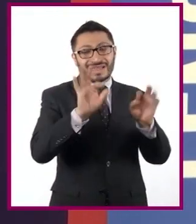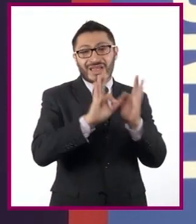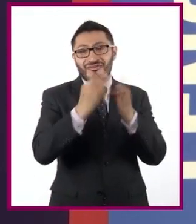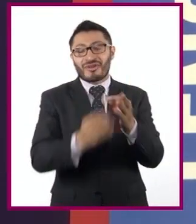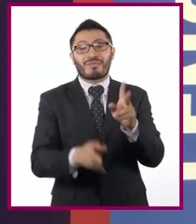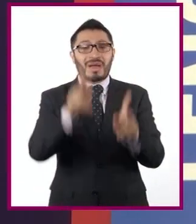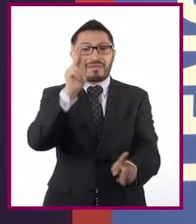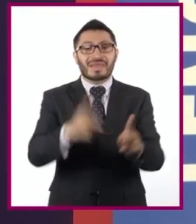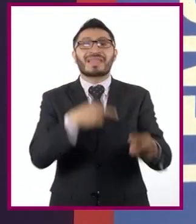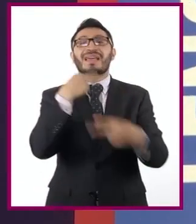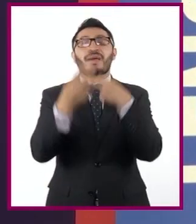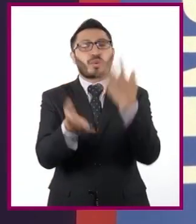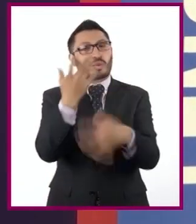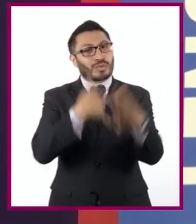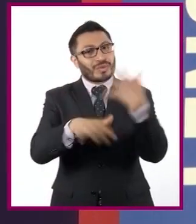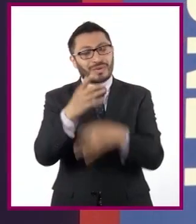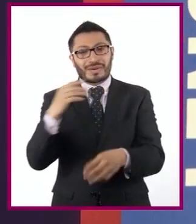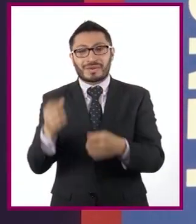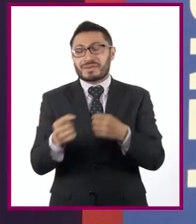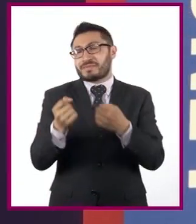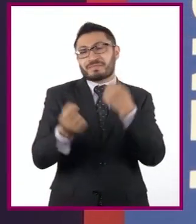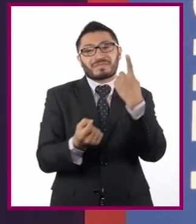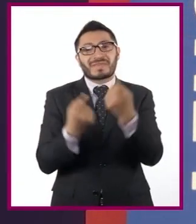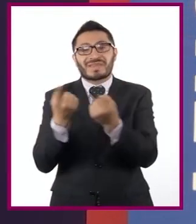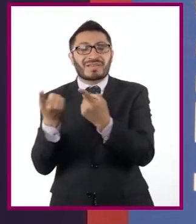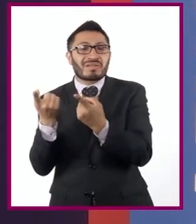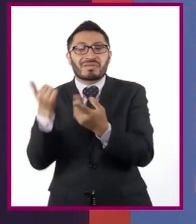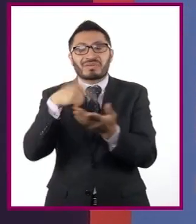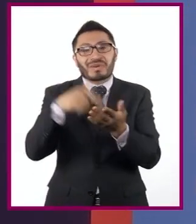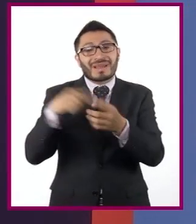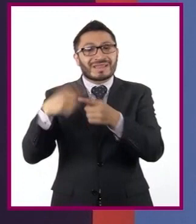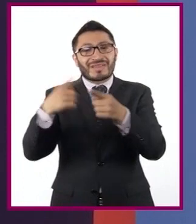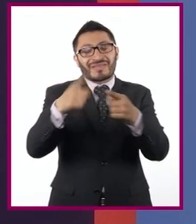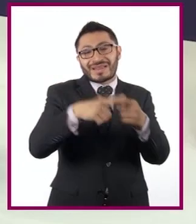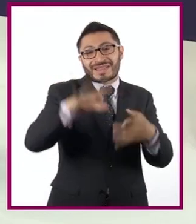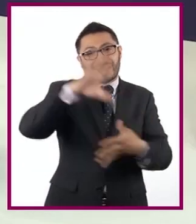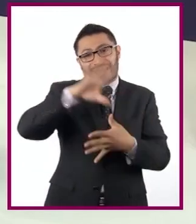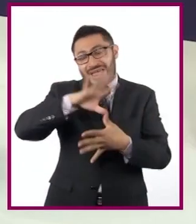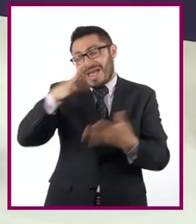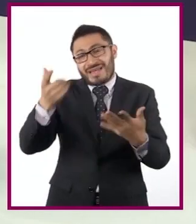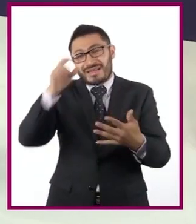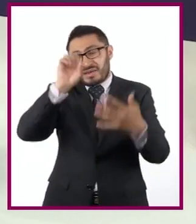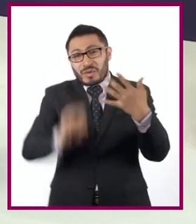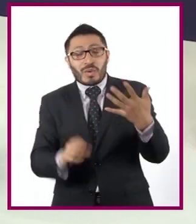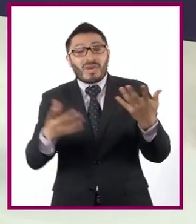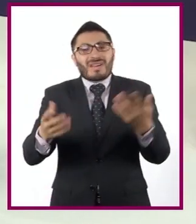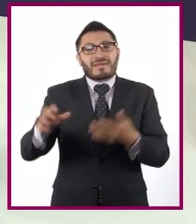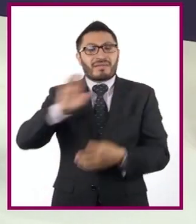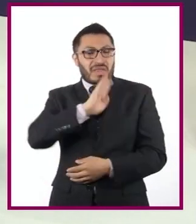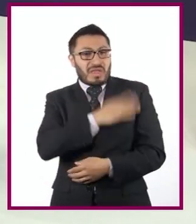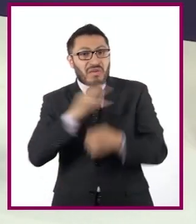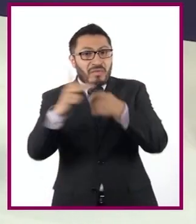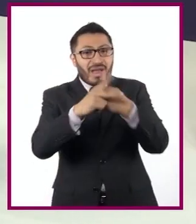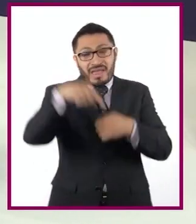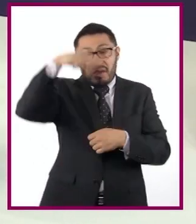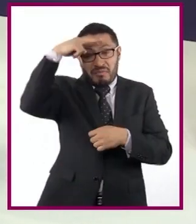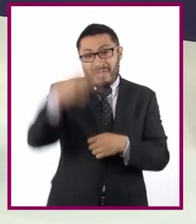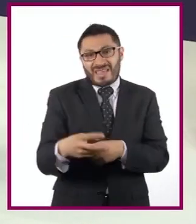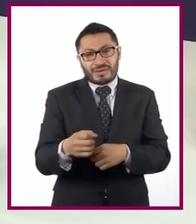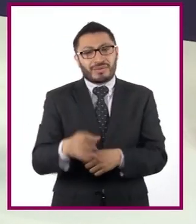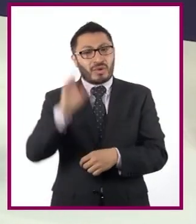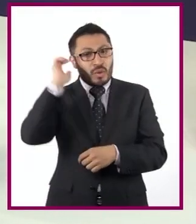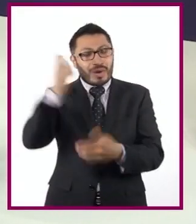entonación en algunas regiones de América Latina, España y México. Esperamos que reconozcan cómo esas